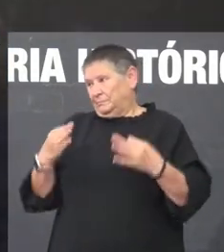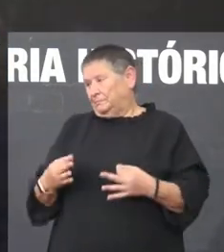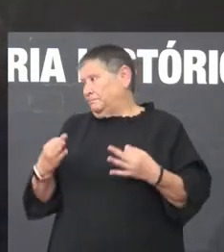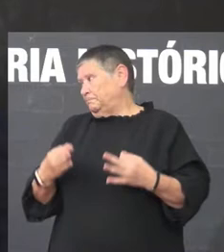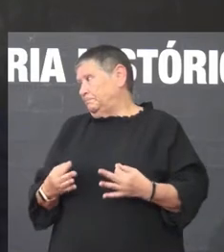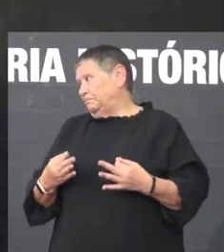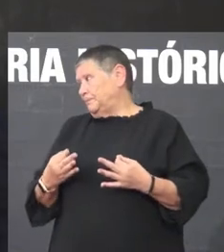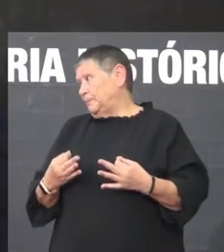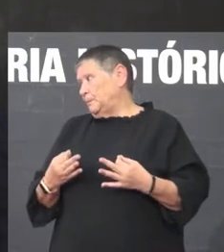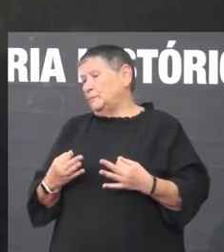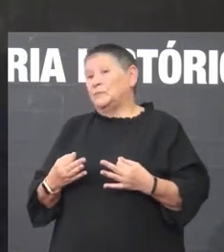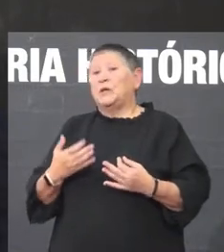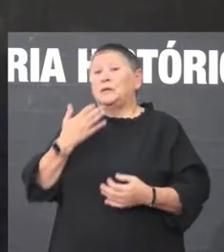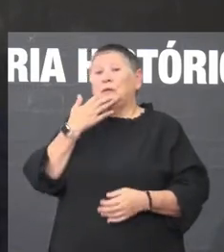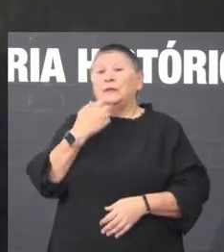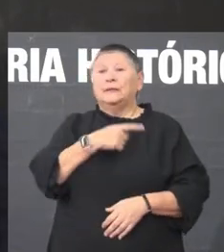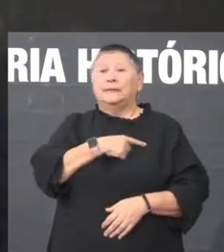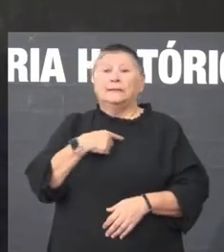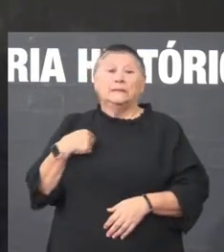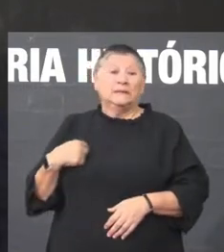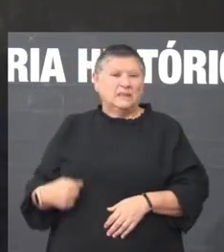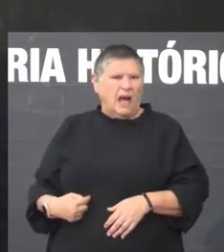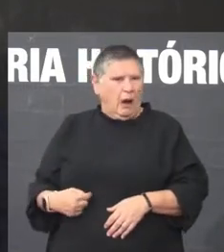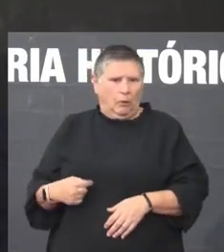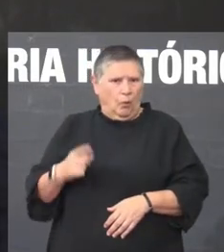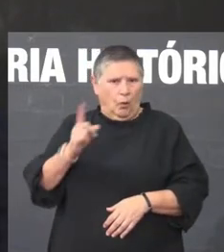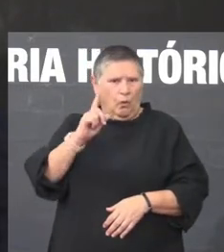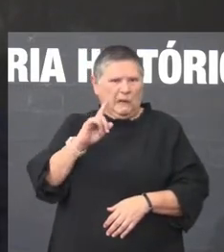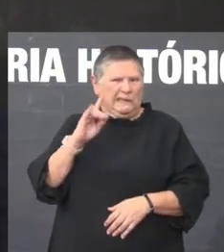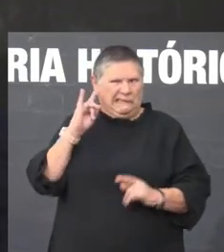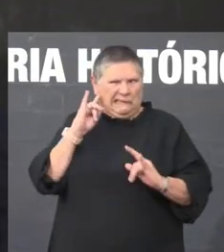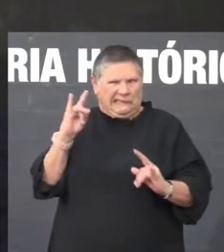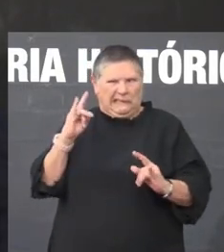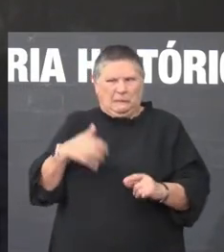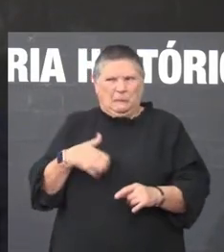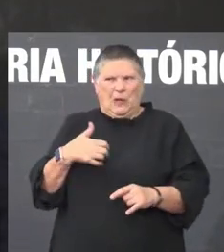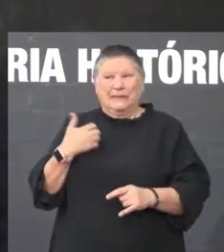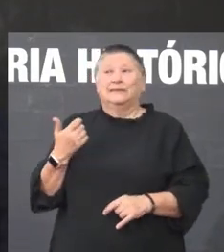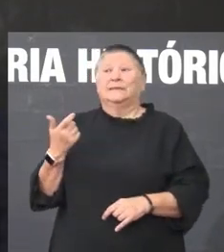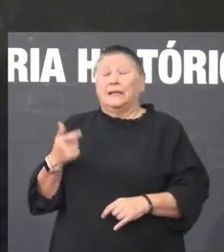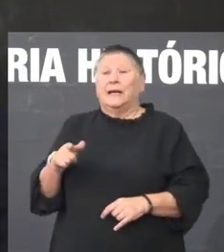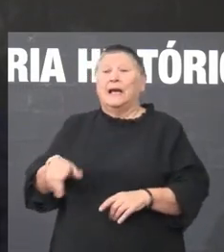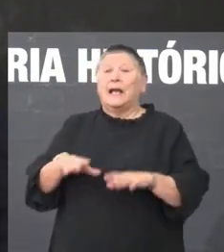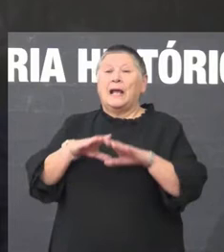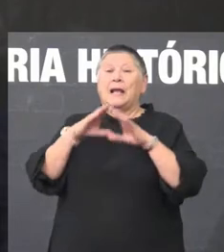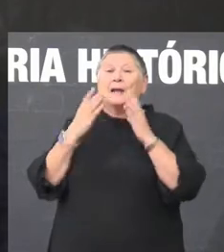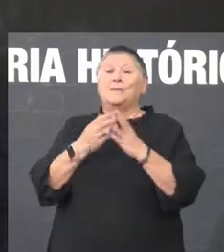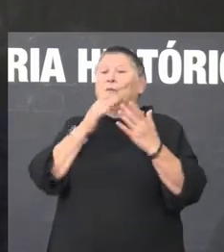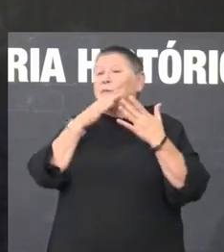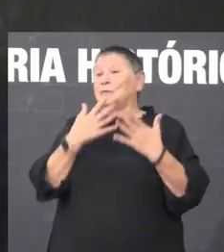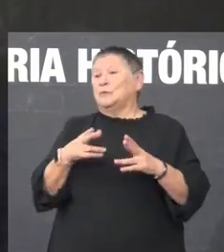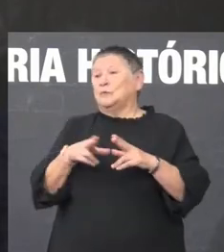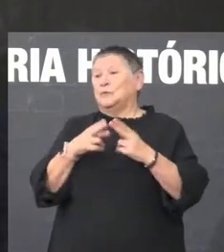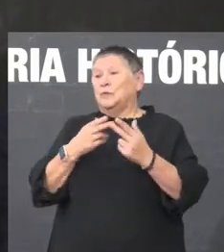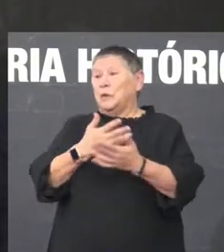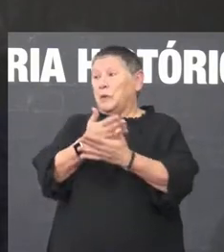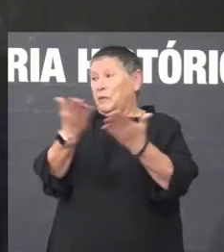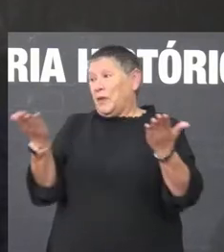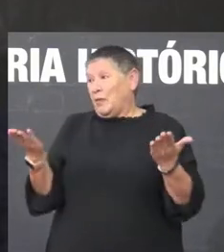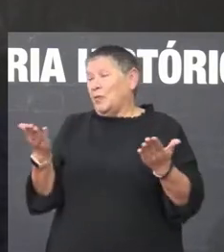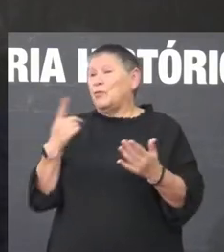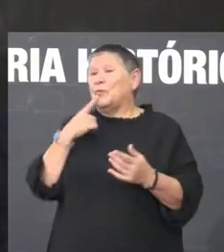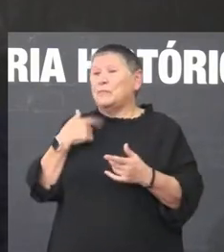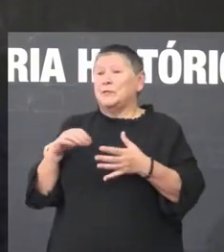digamos, rechina es que en el núcleo del mundo civilizado, que es teóricamente la Unión